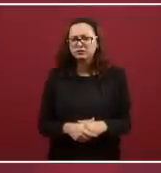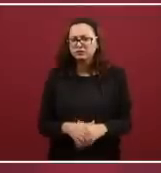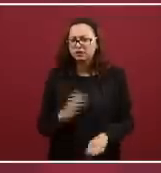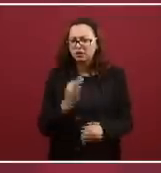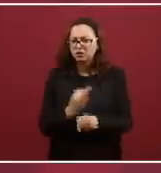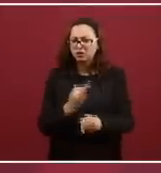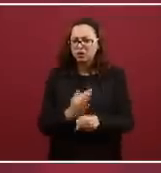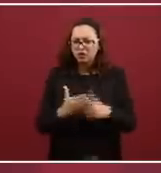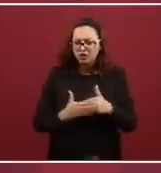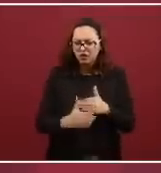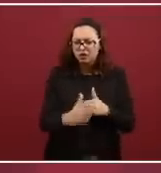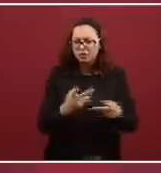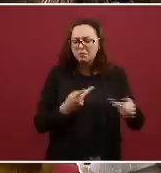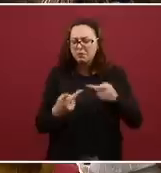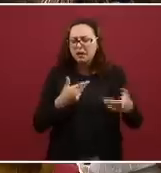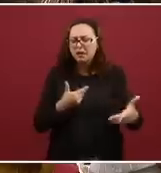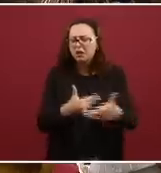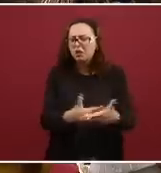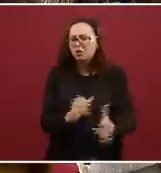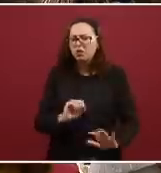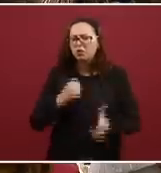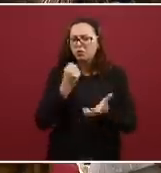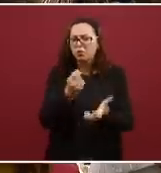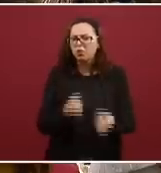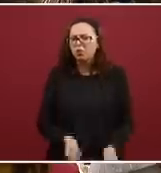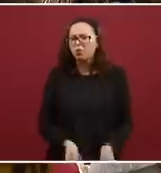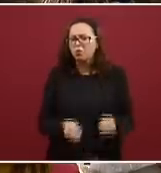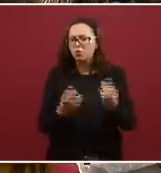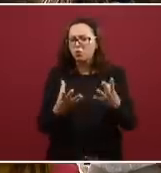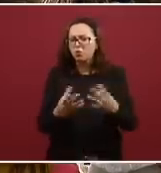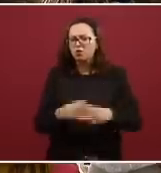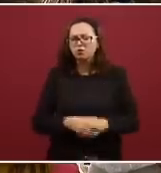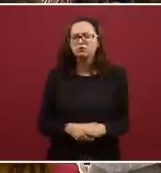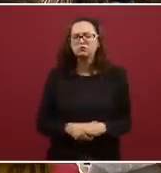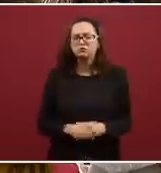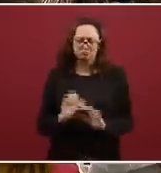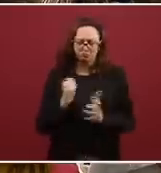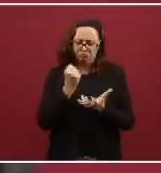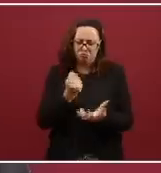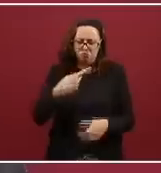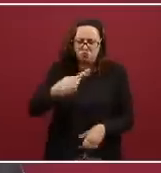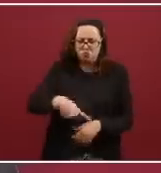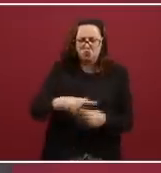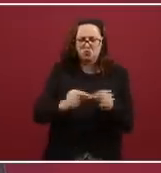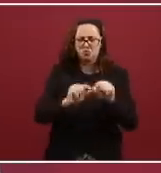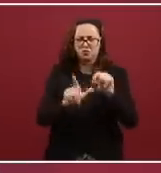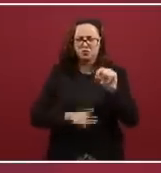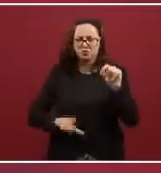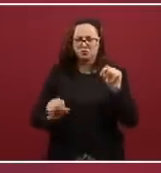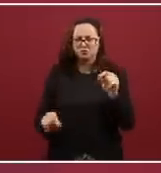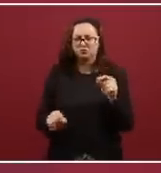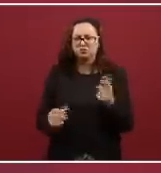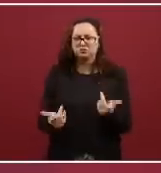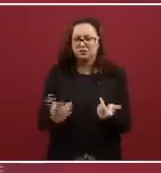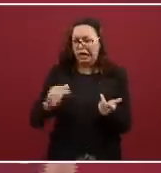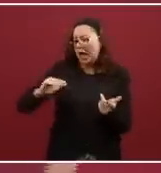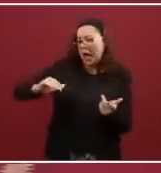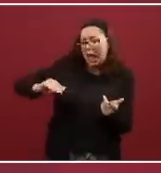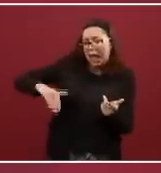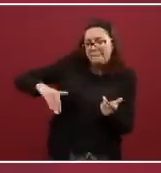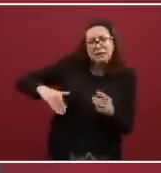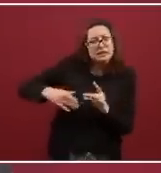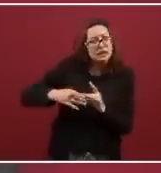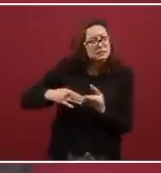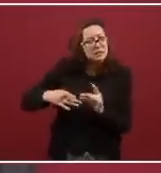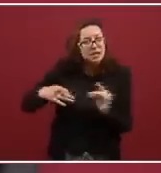recursos para el plan a corto plazo de cuánto hacerlos los recursos son propios y comentaba yo hace un momento que vamos a